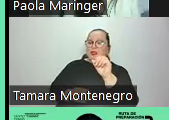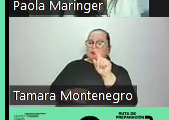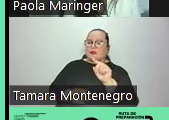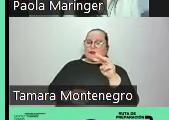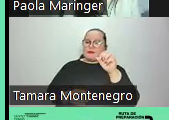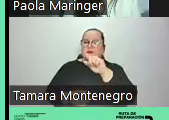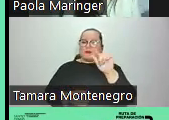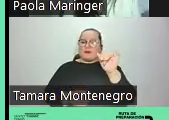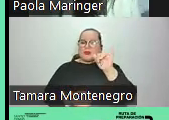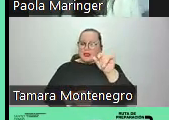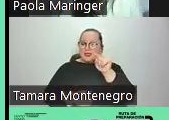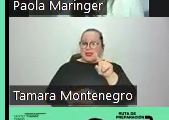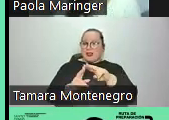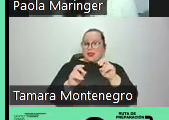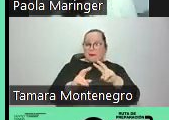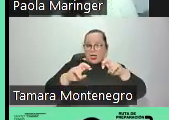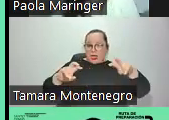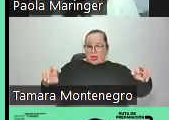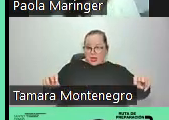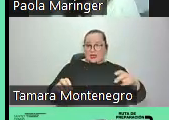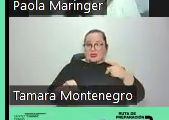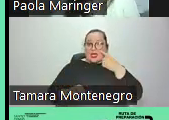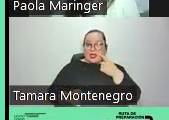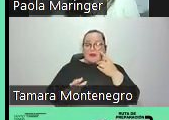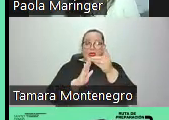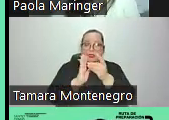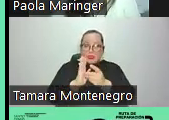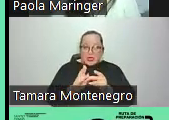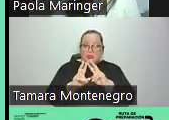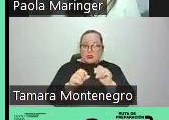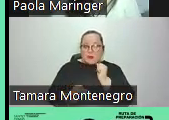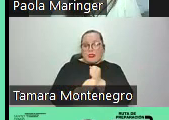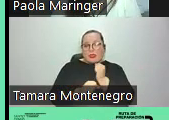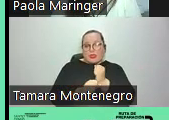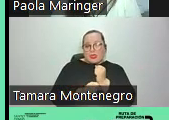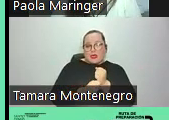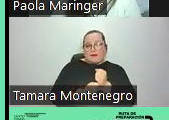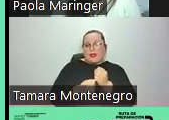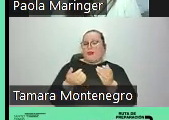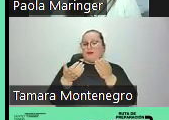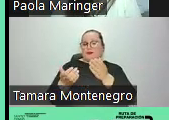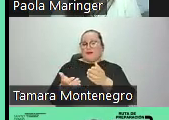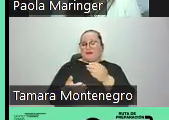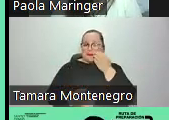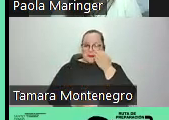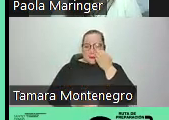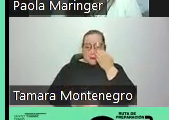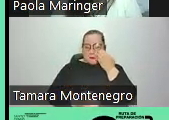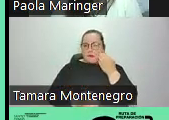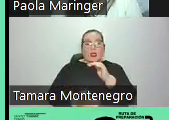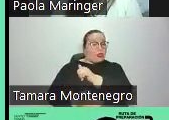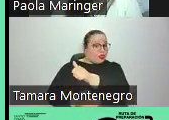que es los temas de análisis y requerimiento de datos, y también en temas de empleabilidad súper potente, como lo es María Romelia Álvarez. Todos